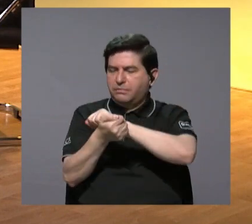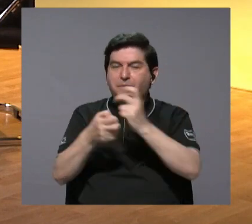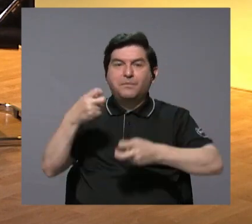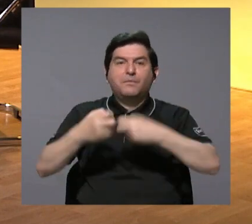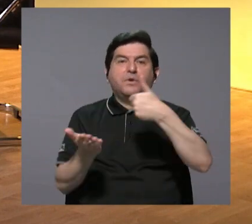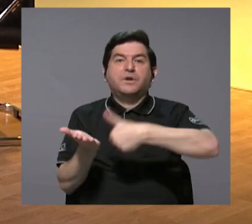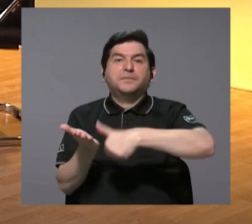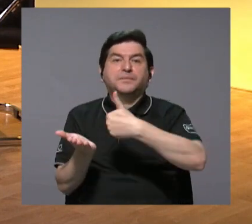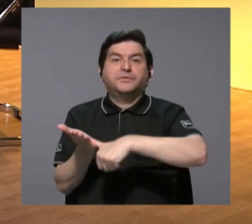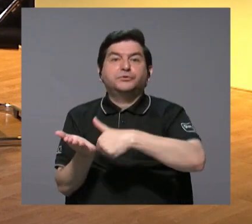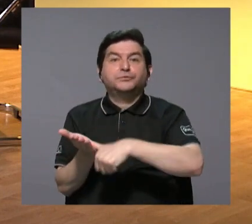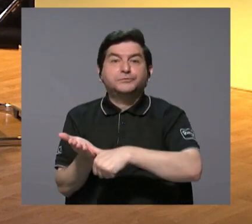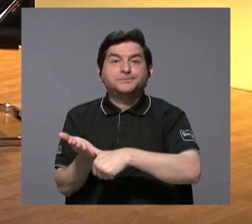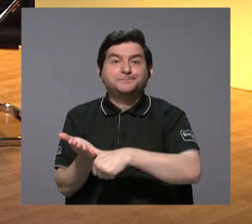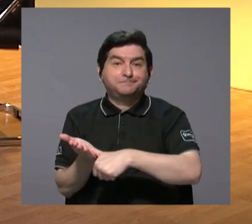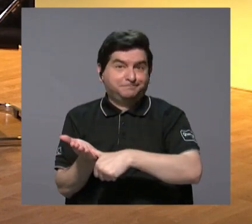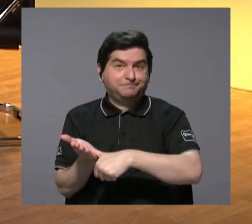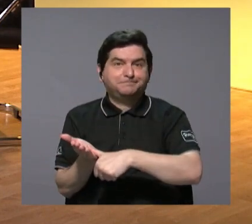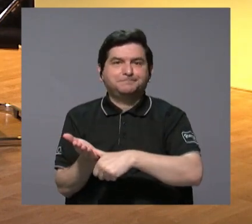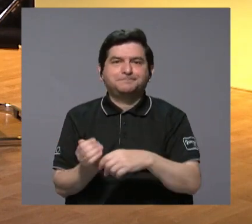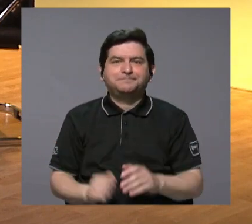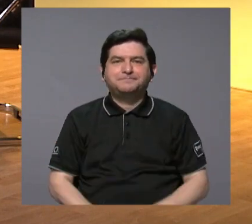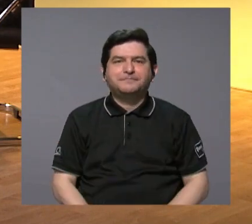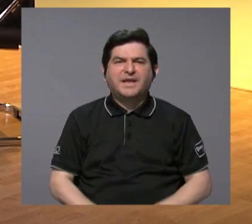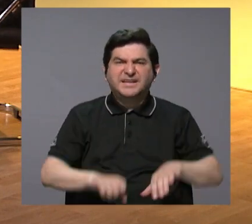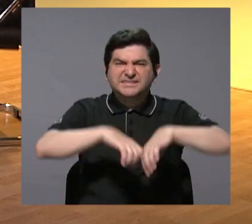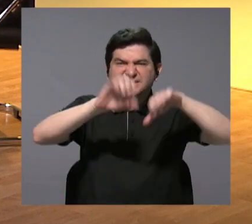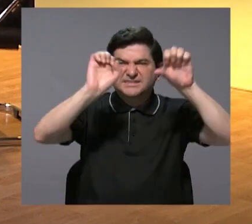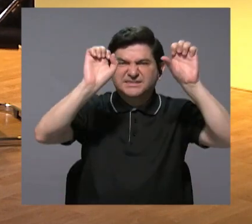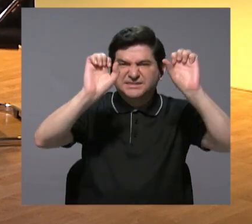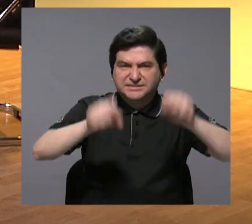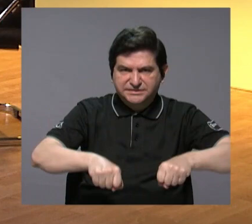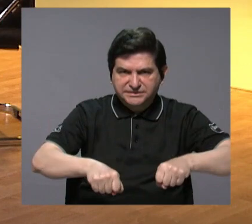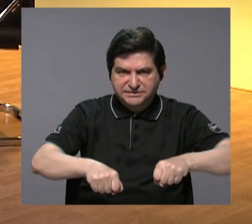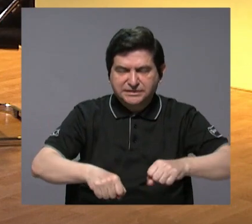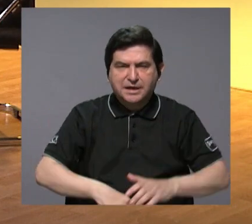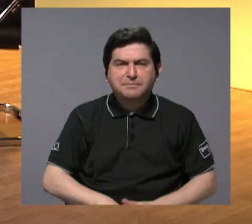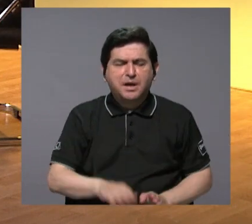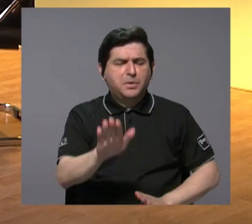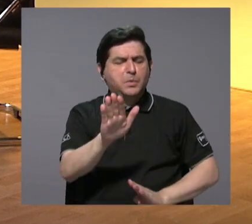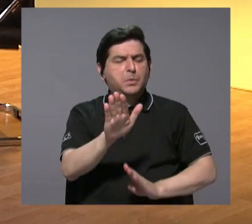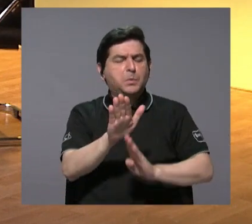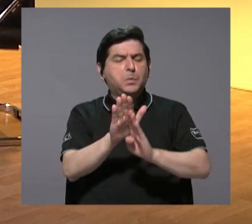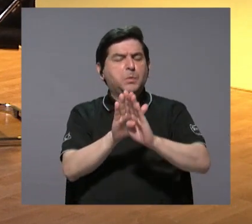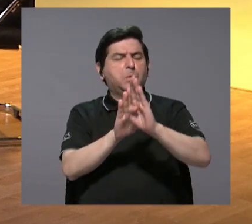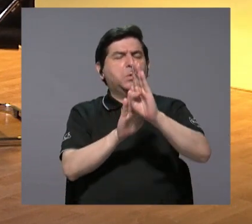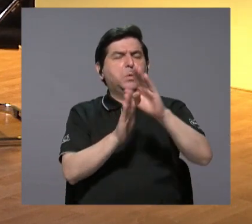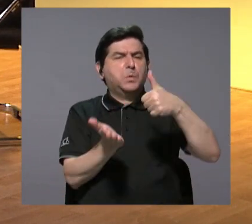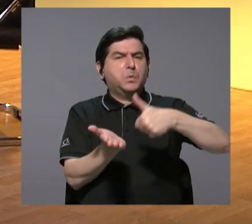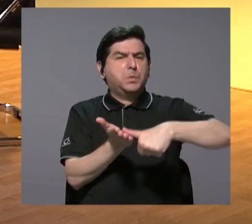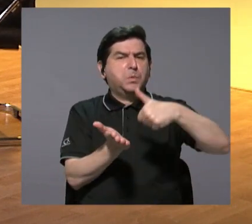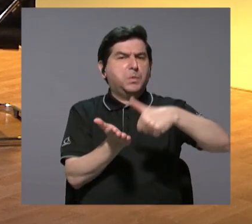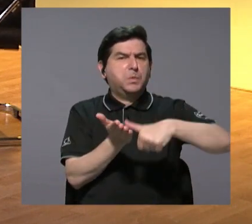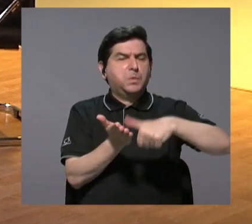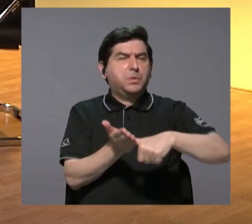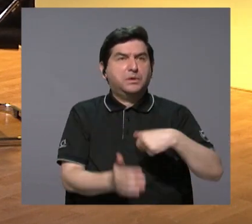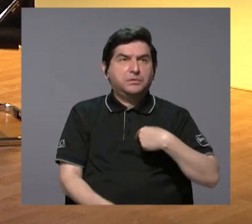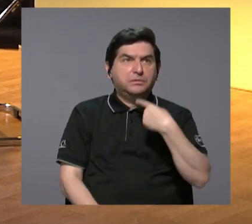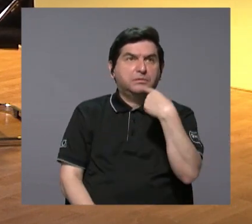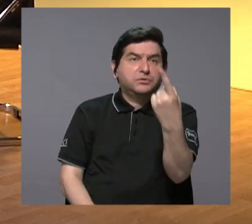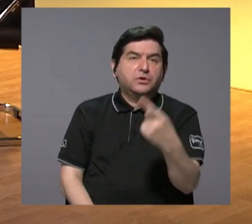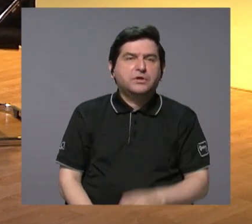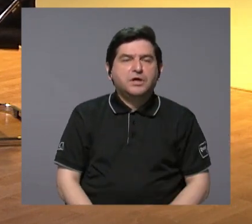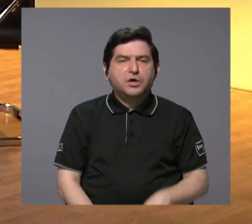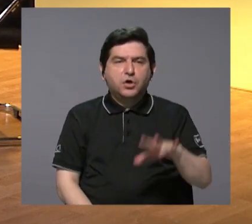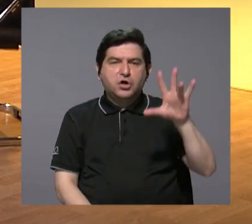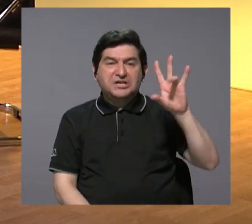electoral. Uh-huh. Y los sistemas que se desarrollaron, electorales, me refiero, hace